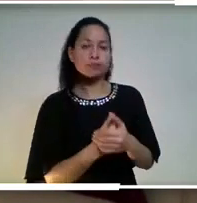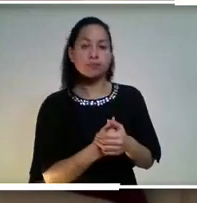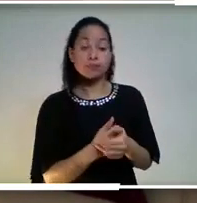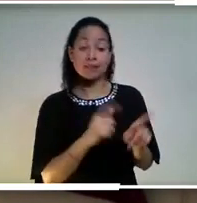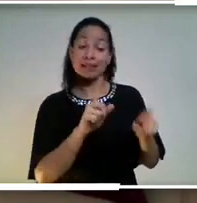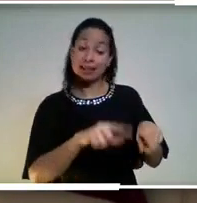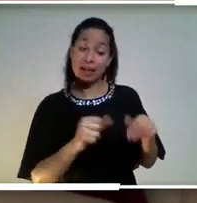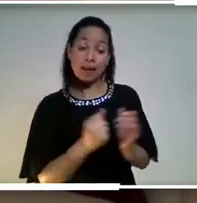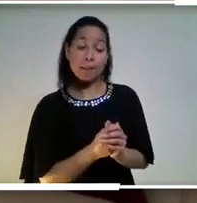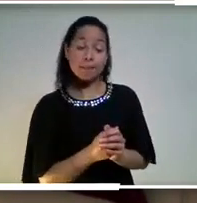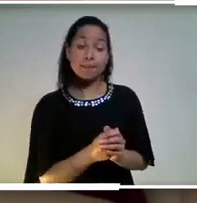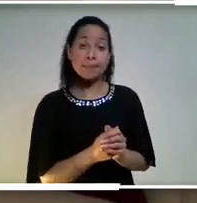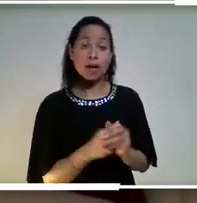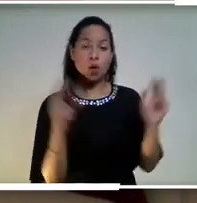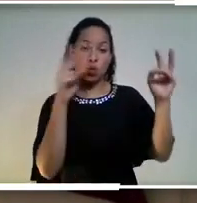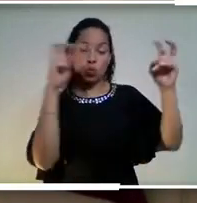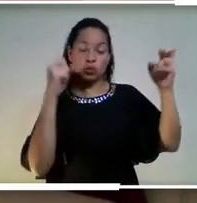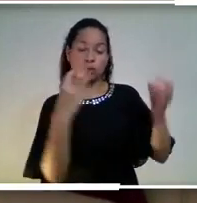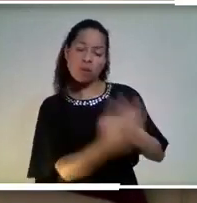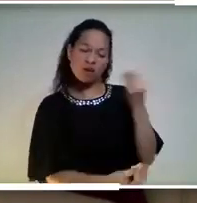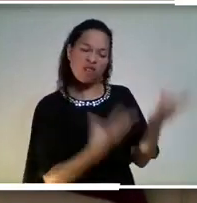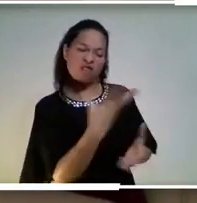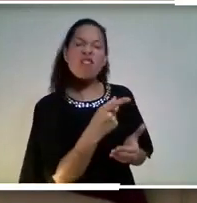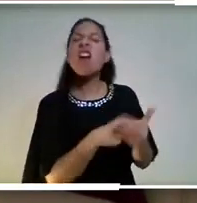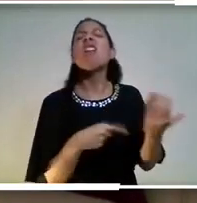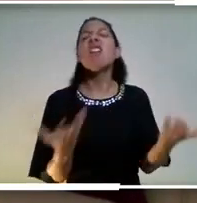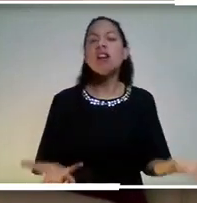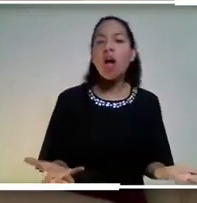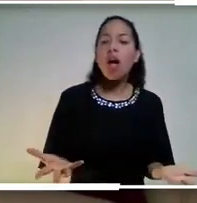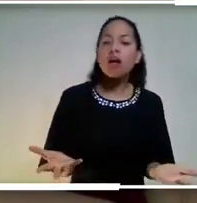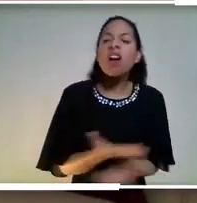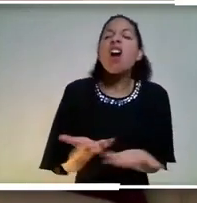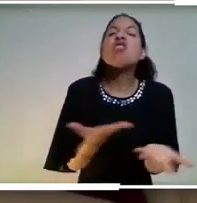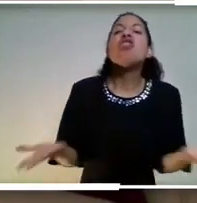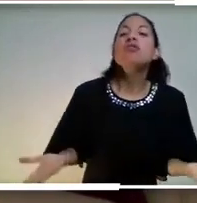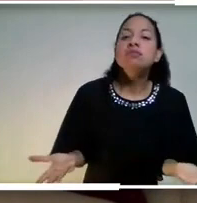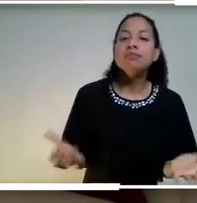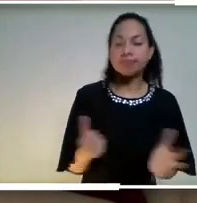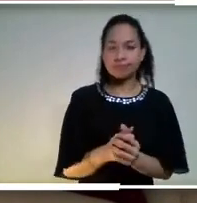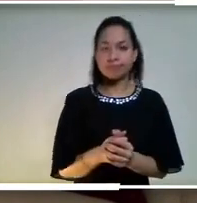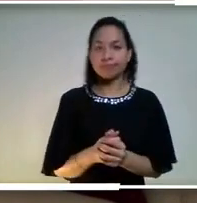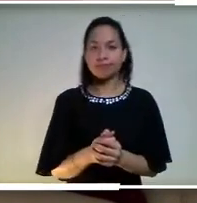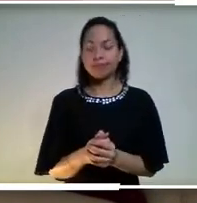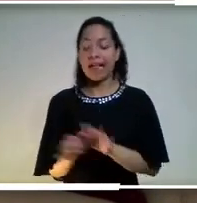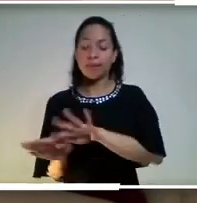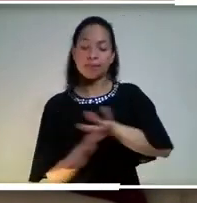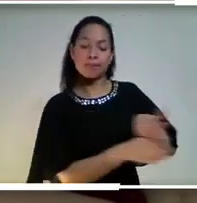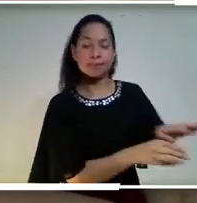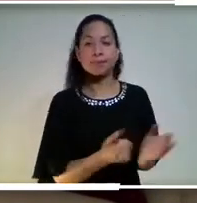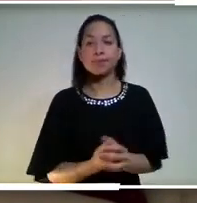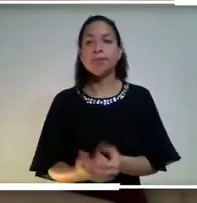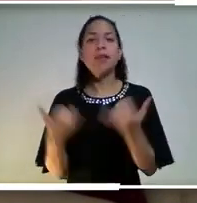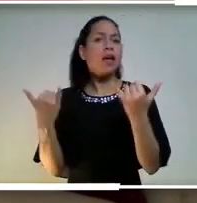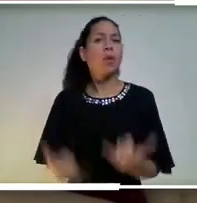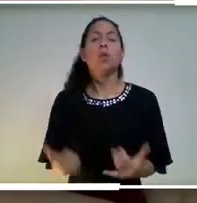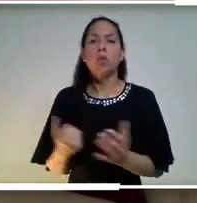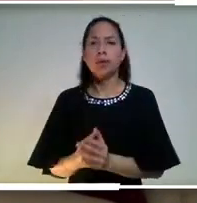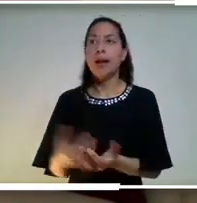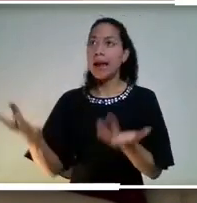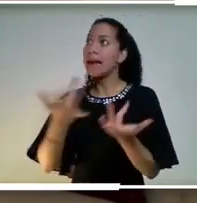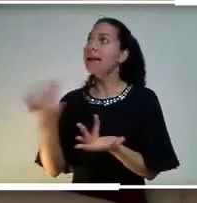y ahora amados para concluir vayamos a lo más glorioso a la esperanza segura pero que nos dice que ha de ocurrir con nuestros amados